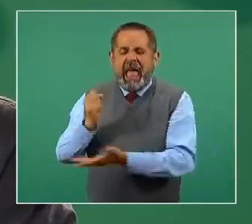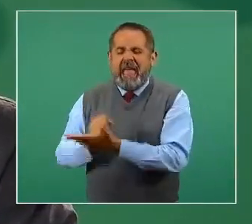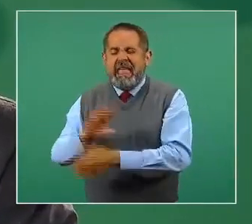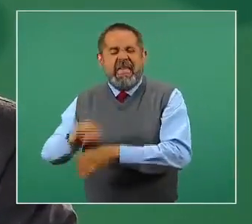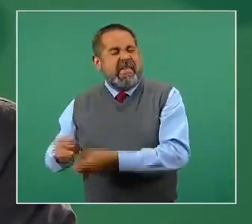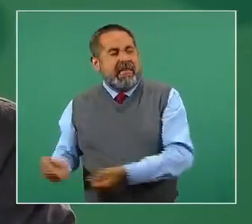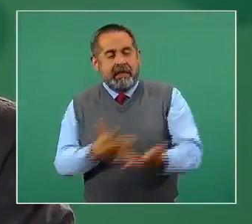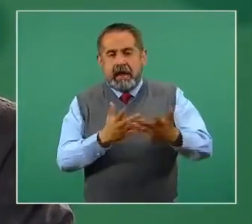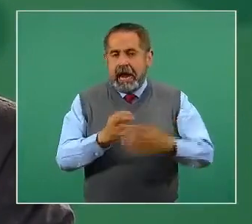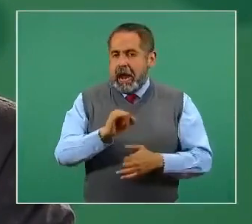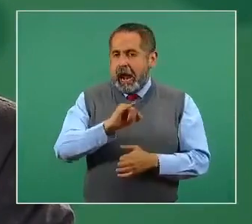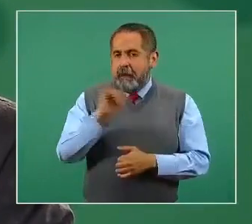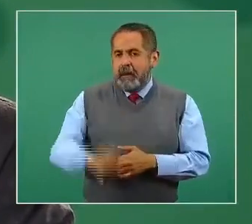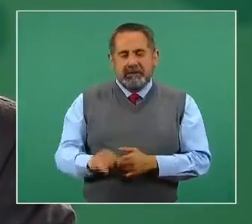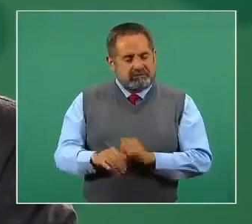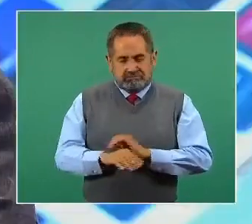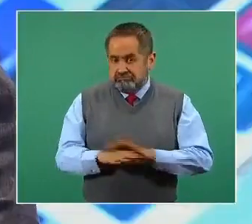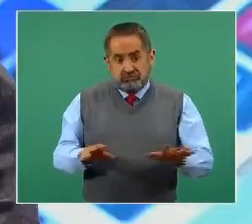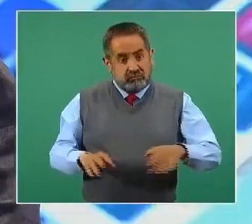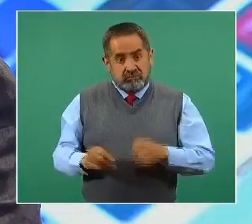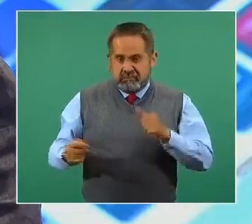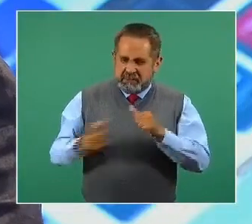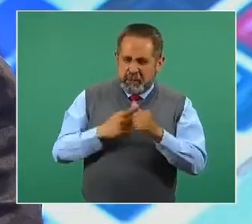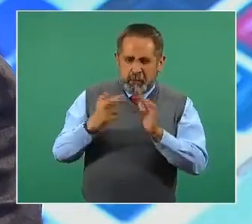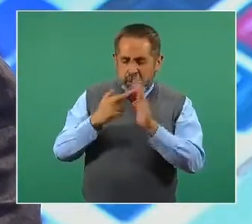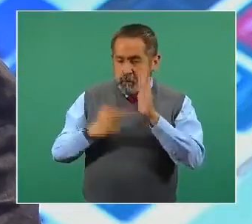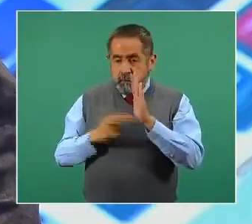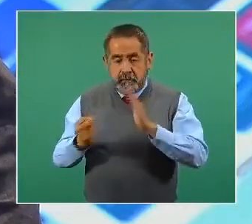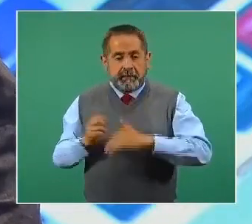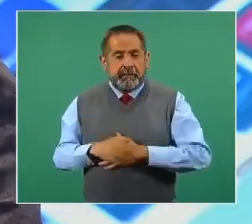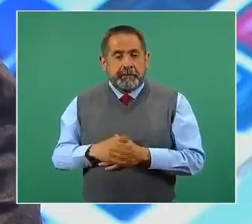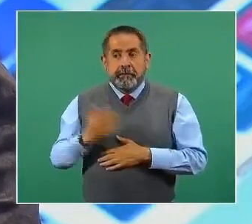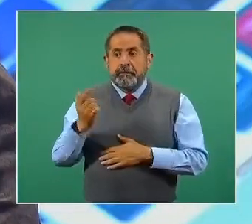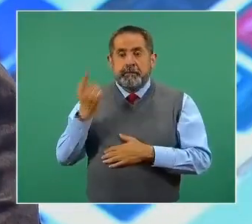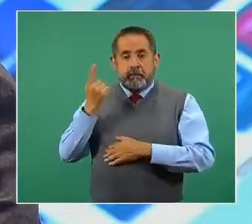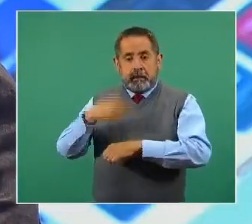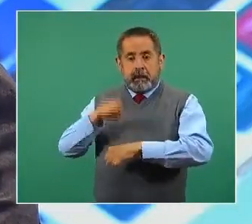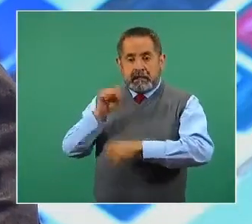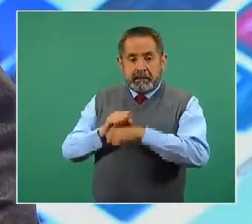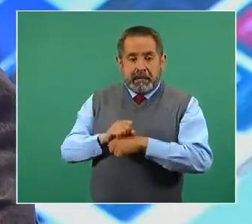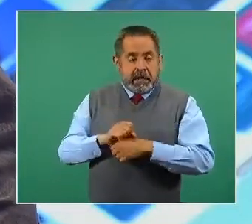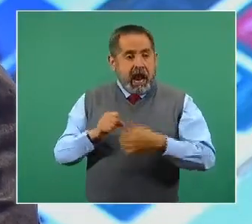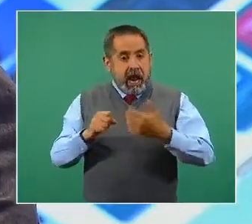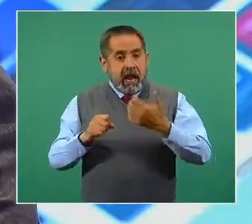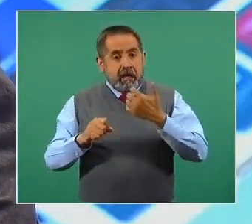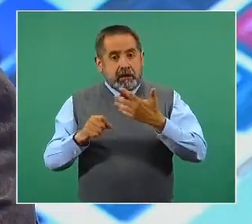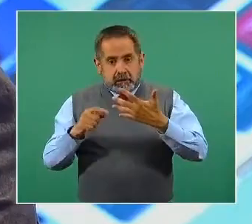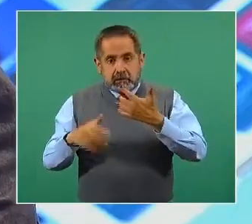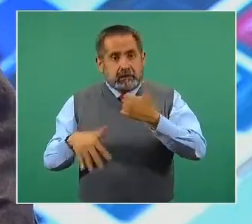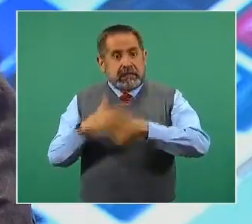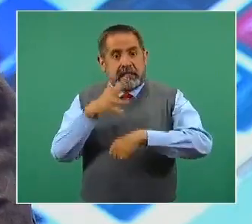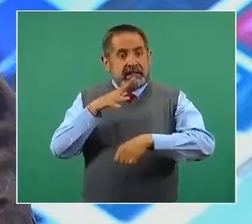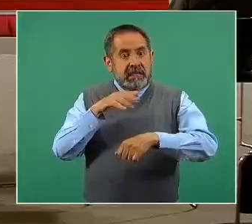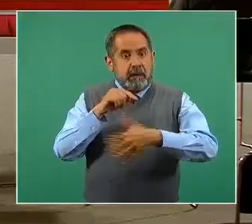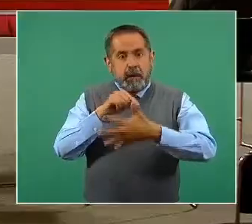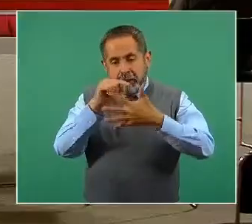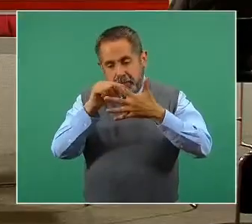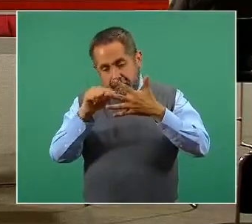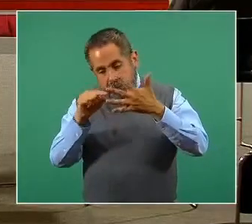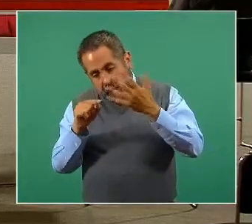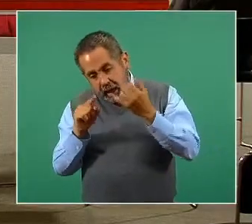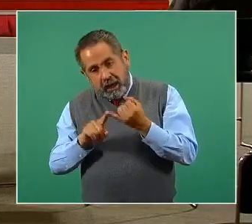este rigor que está en buenas condiciones. Entonces, la semana pasada no se había completado una prueba, no es